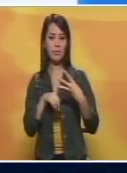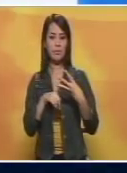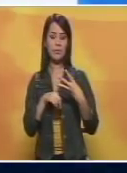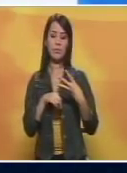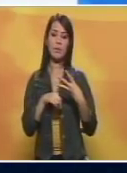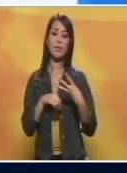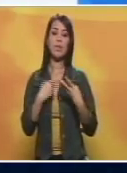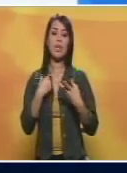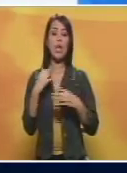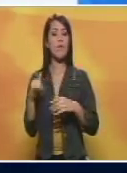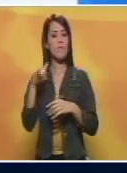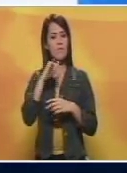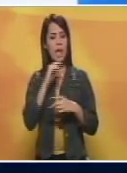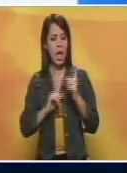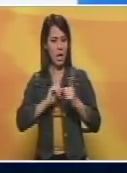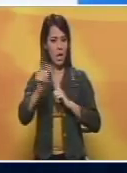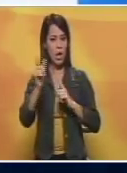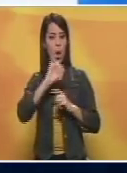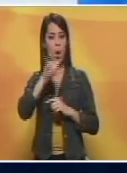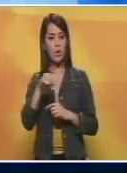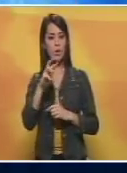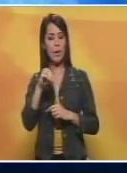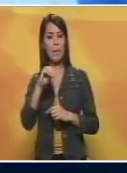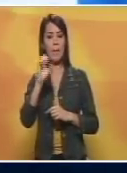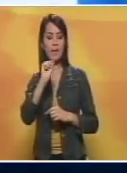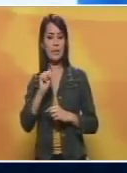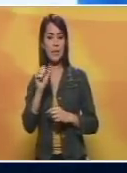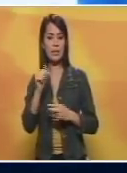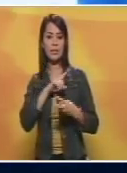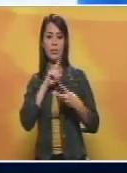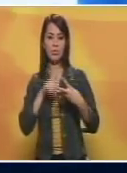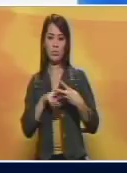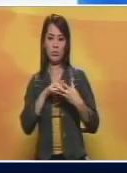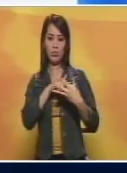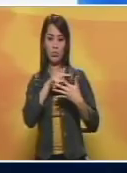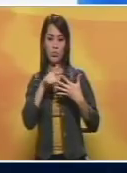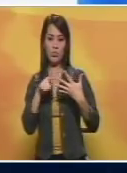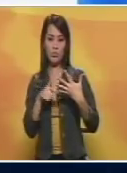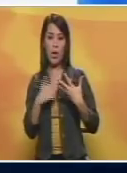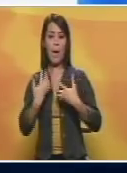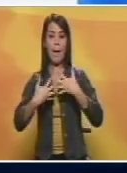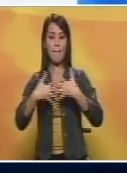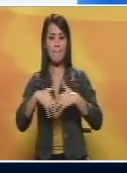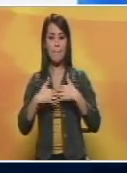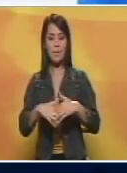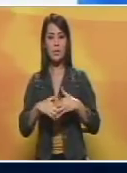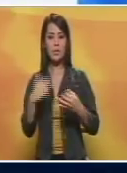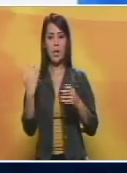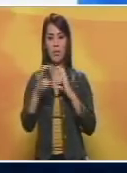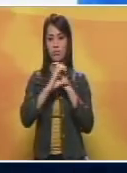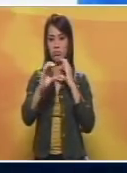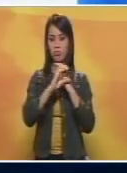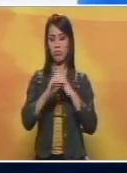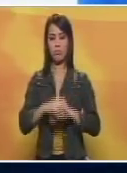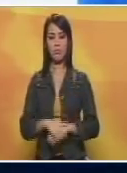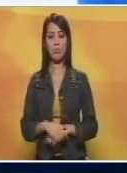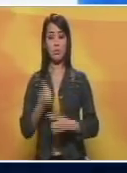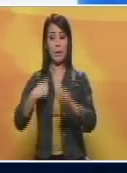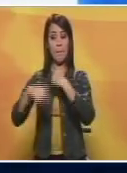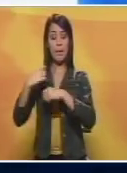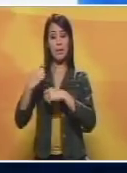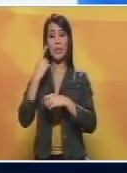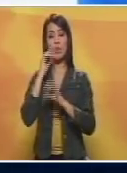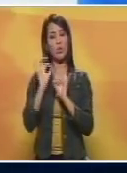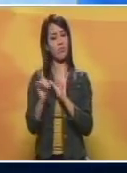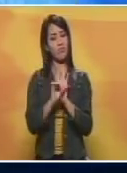viajes jmj de mesas tour elite internacional naranjo tour a través de puestos de venta informales